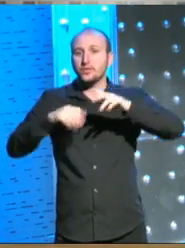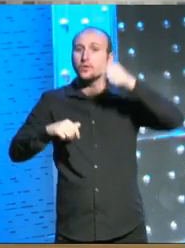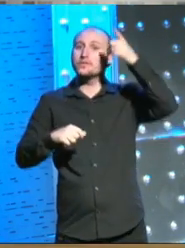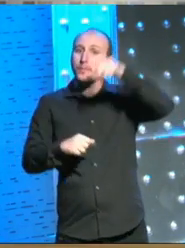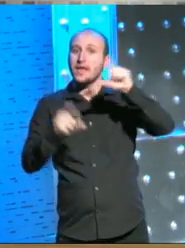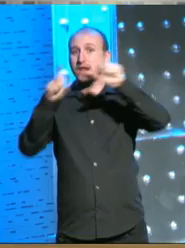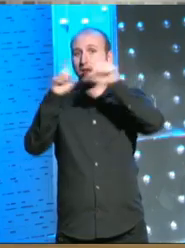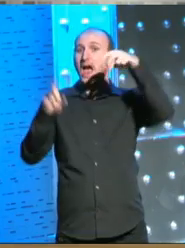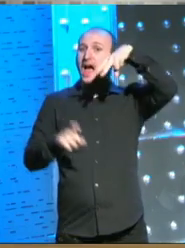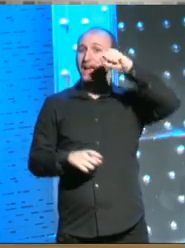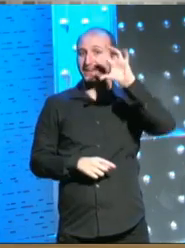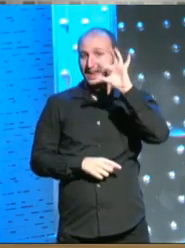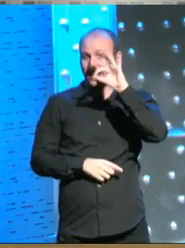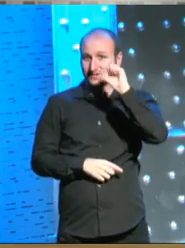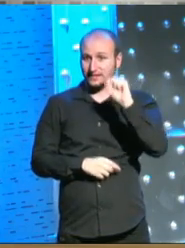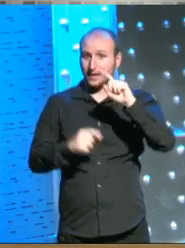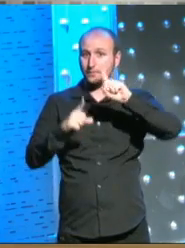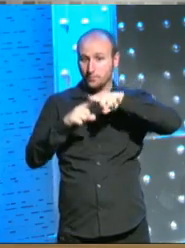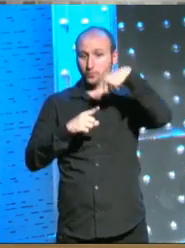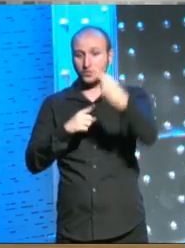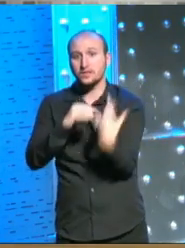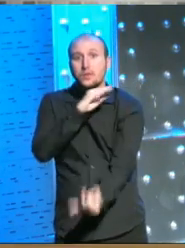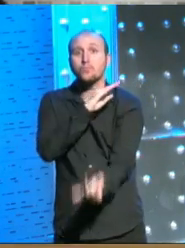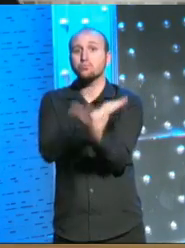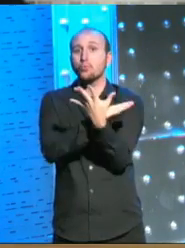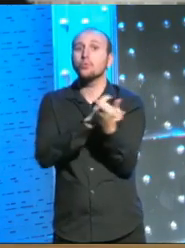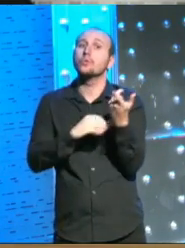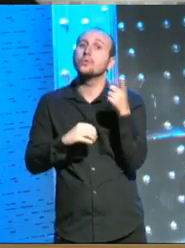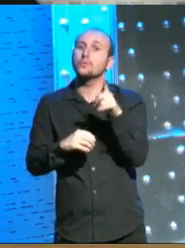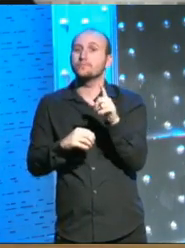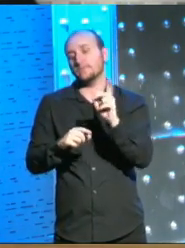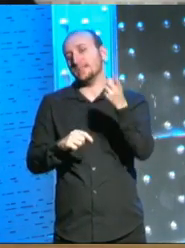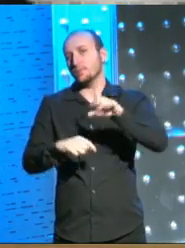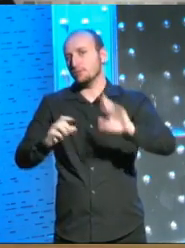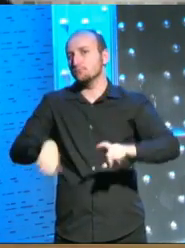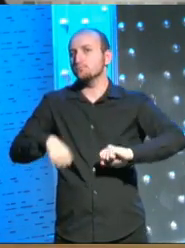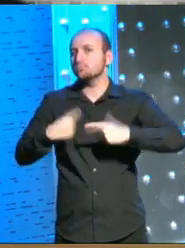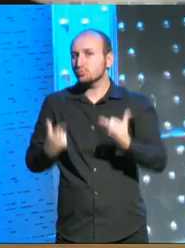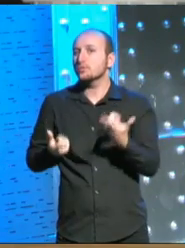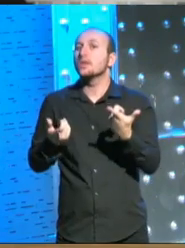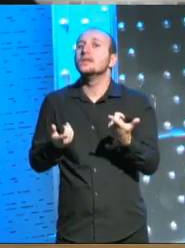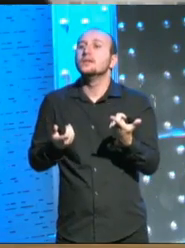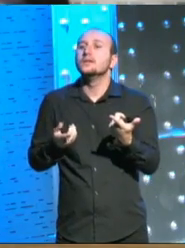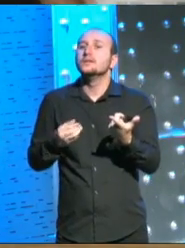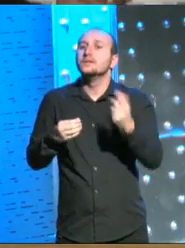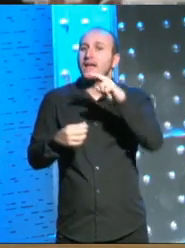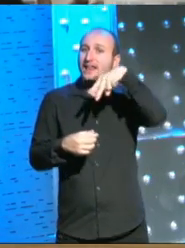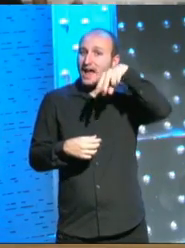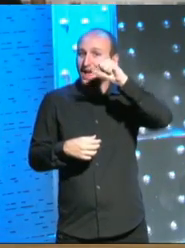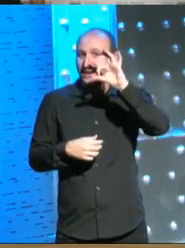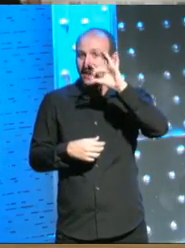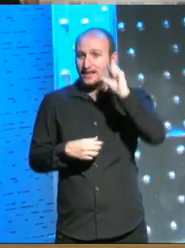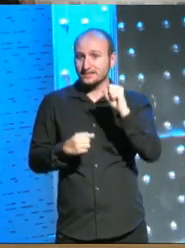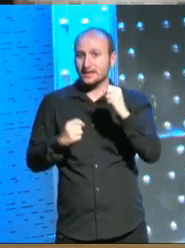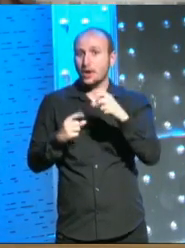año siguiente del primer Sputnik soviético, y naturalmente uno de los intereses de la NASA es captar imágenes